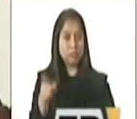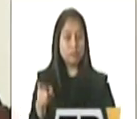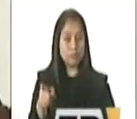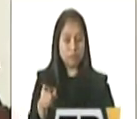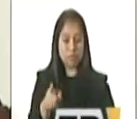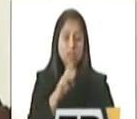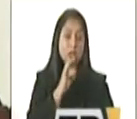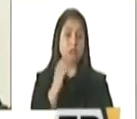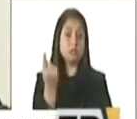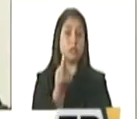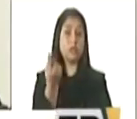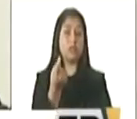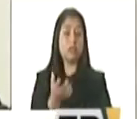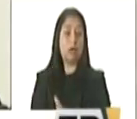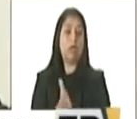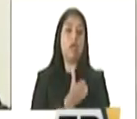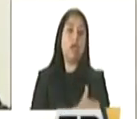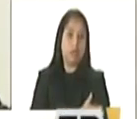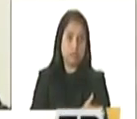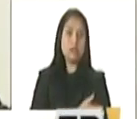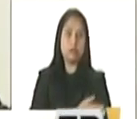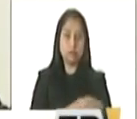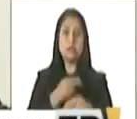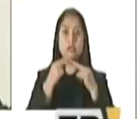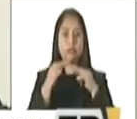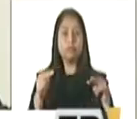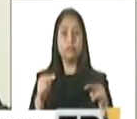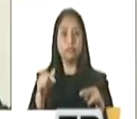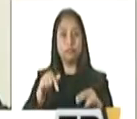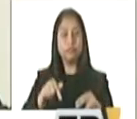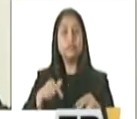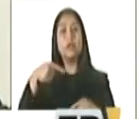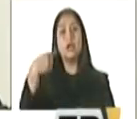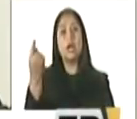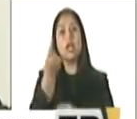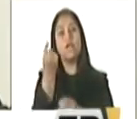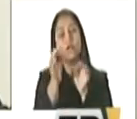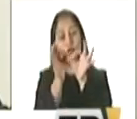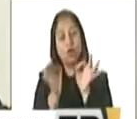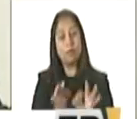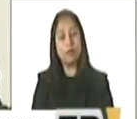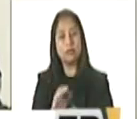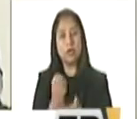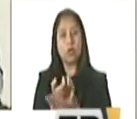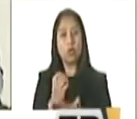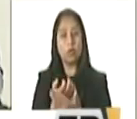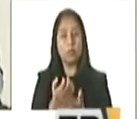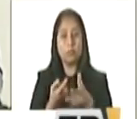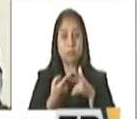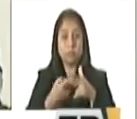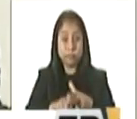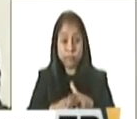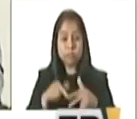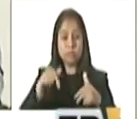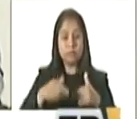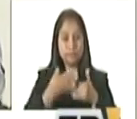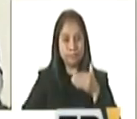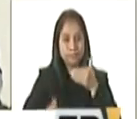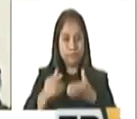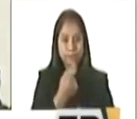pena, antes de anunciar las medidas económicas que vamos a implementar a partir de esta semana.